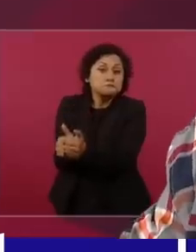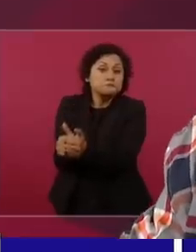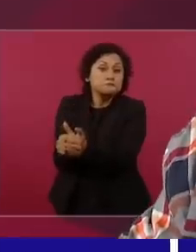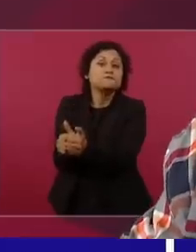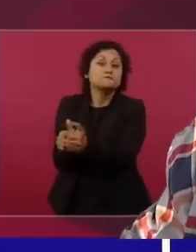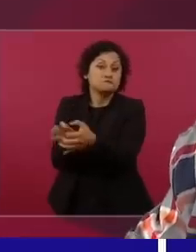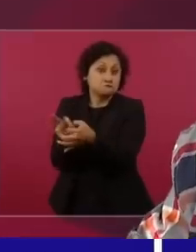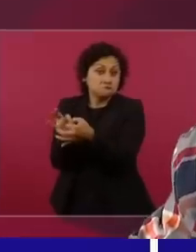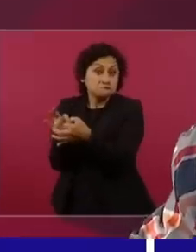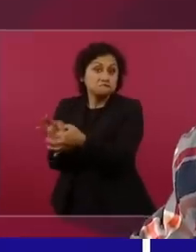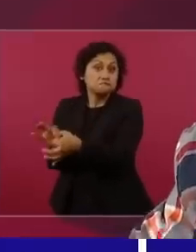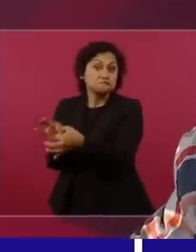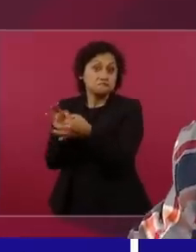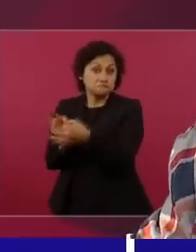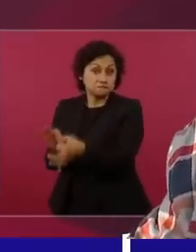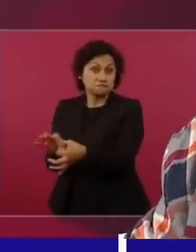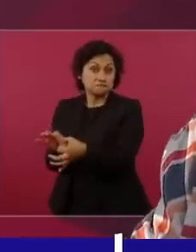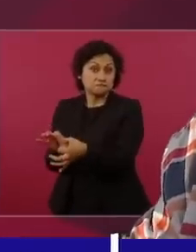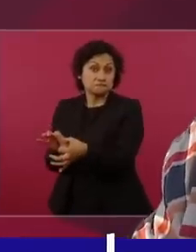Fujimori,